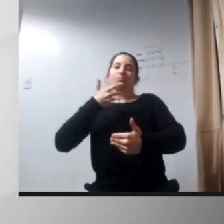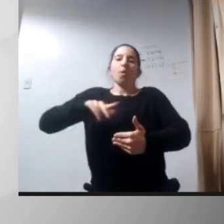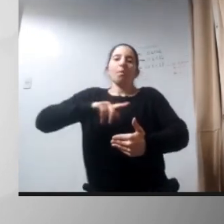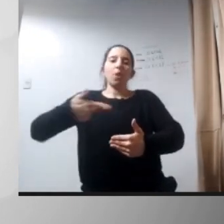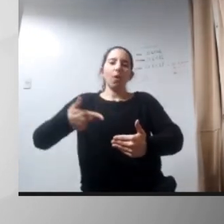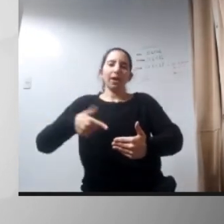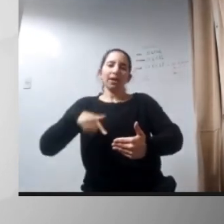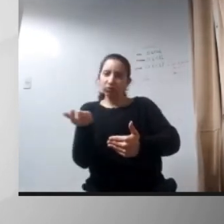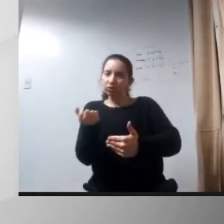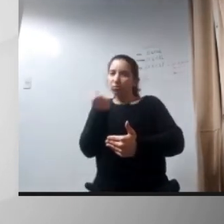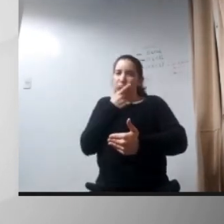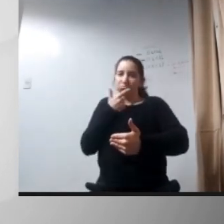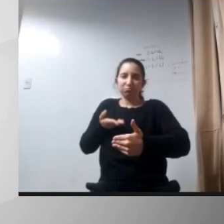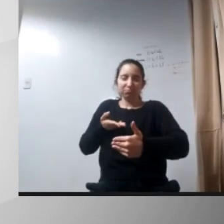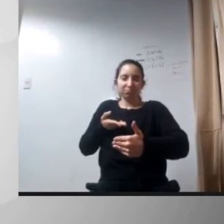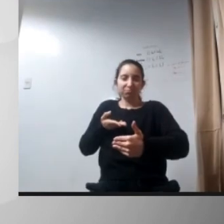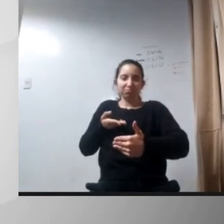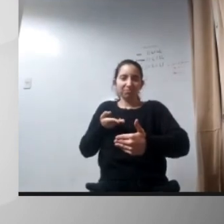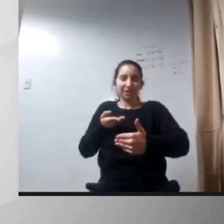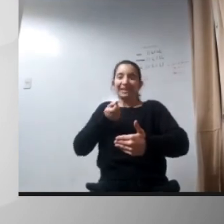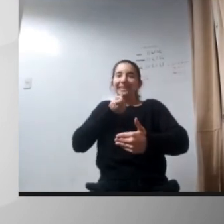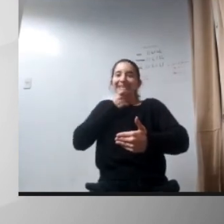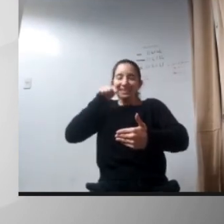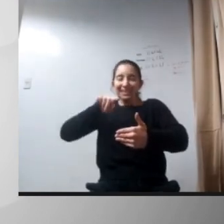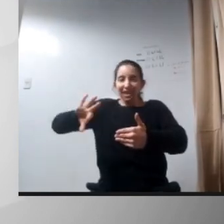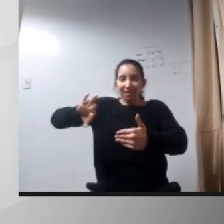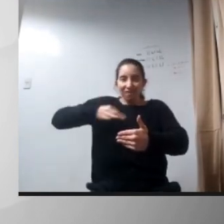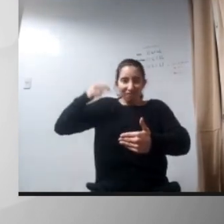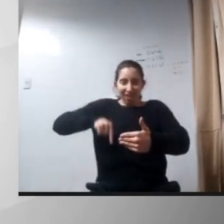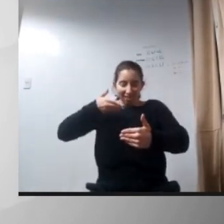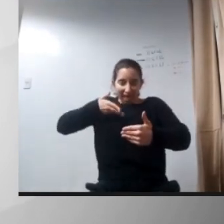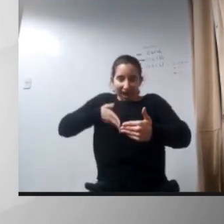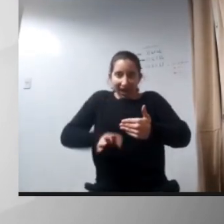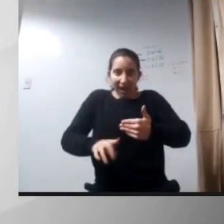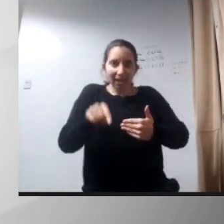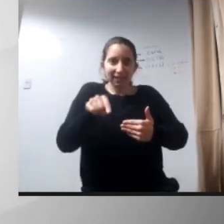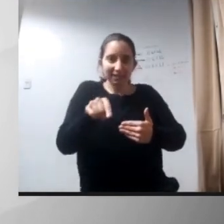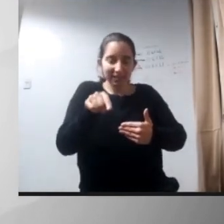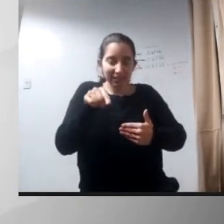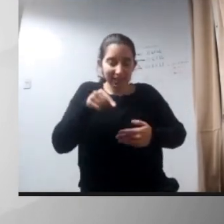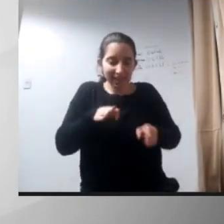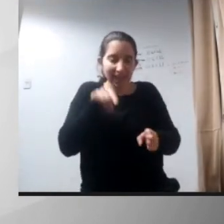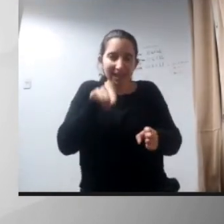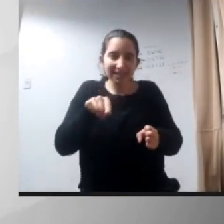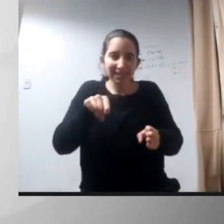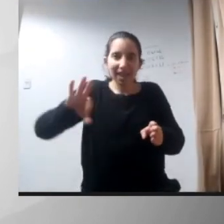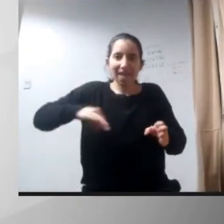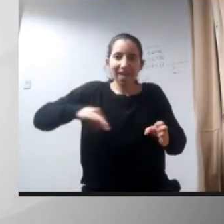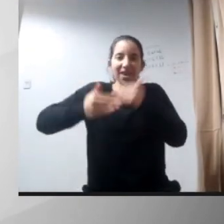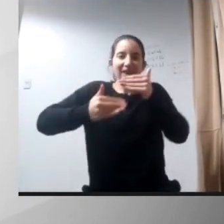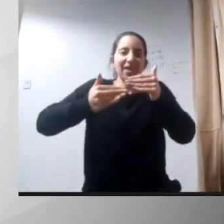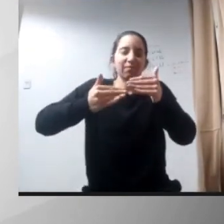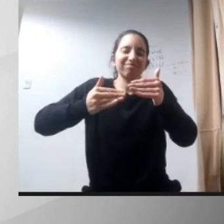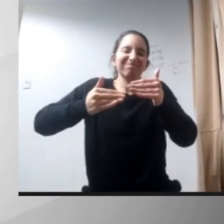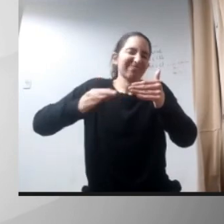y como una vida que de nacer va a ser una vida que no va a ser digna de ser vivida.